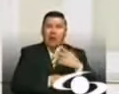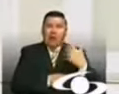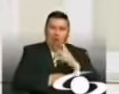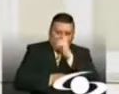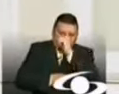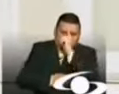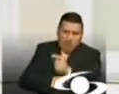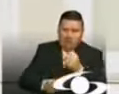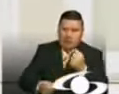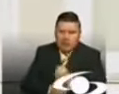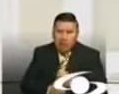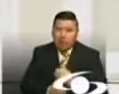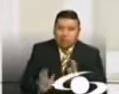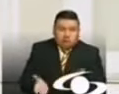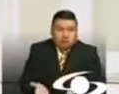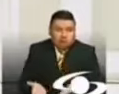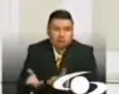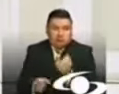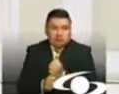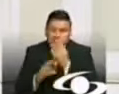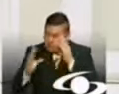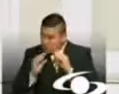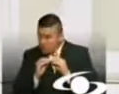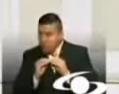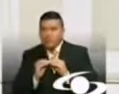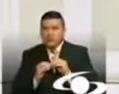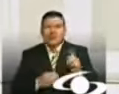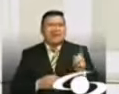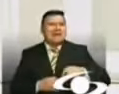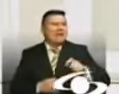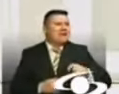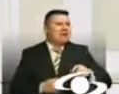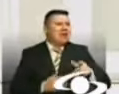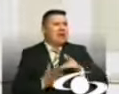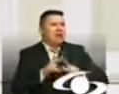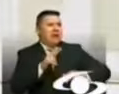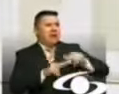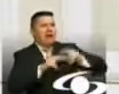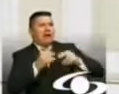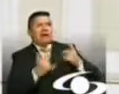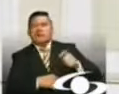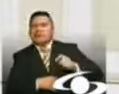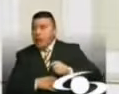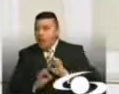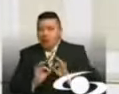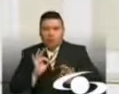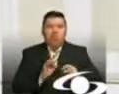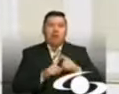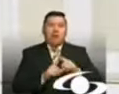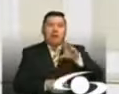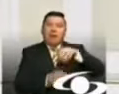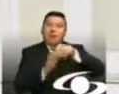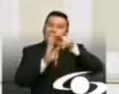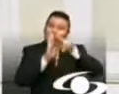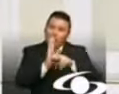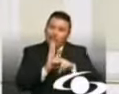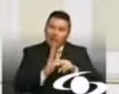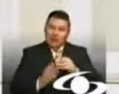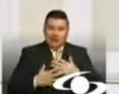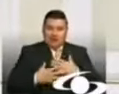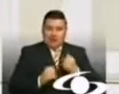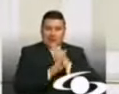valoran ese trabajo donde se concilia la necesidad de atender una obra pública y hacerlo también con los protocolos en materia de